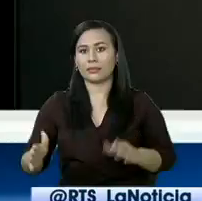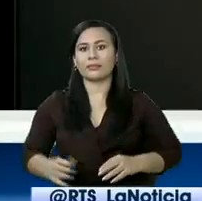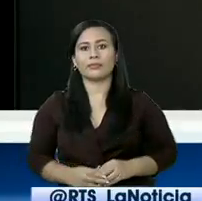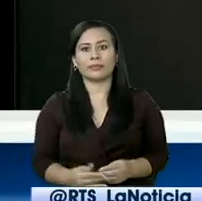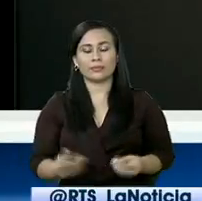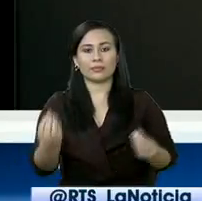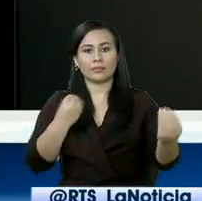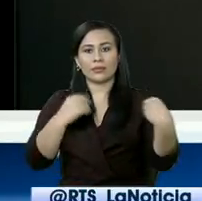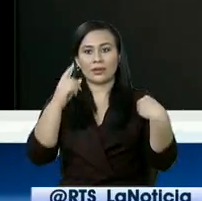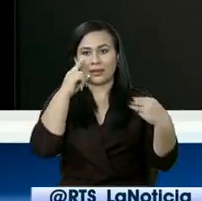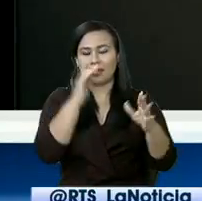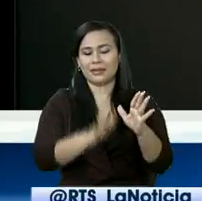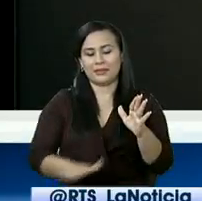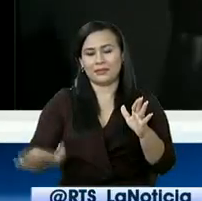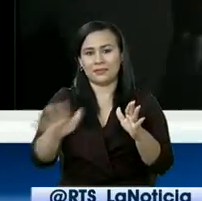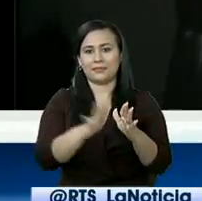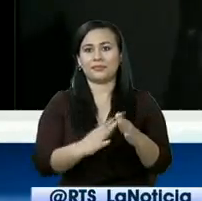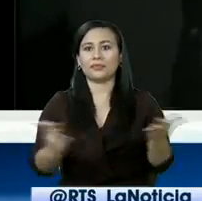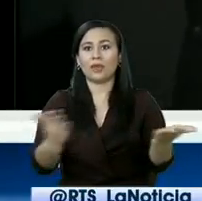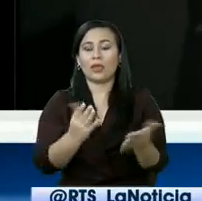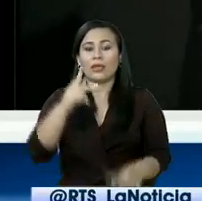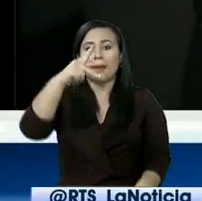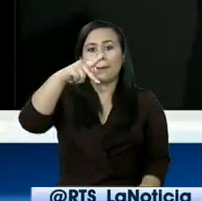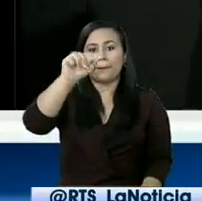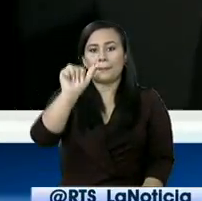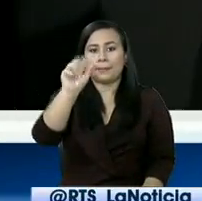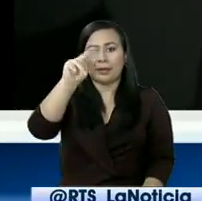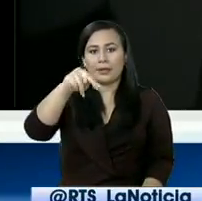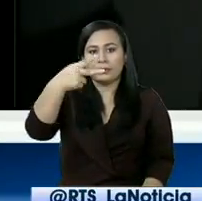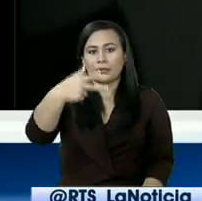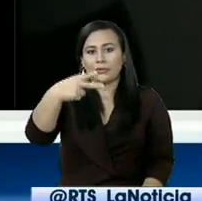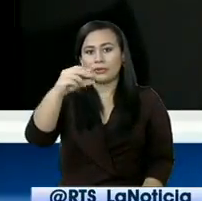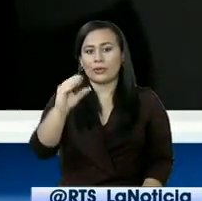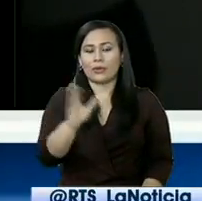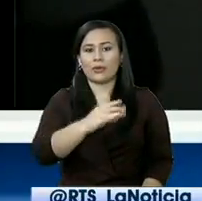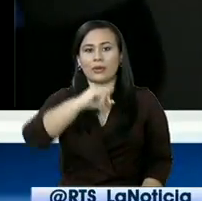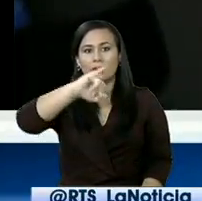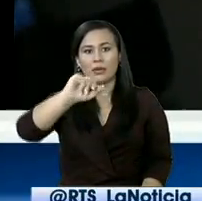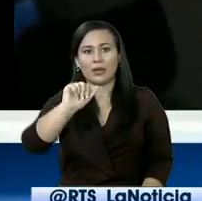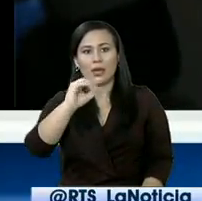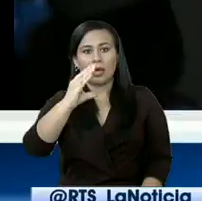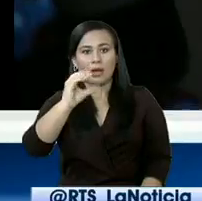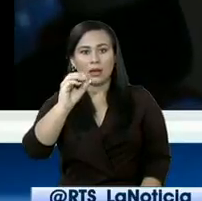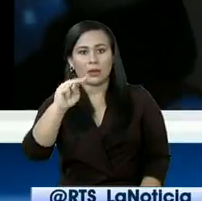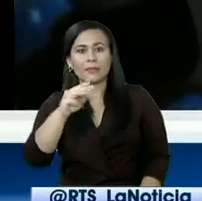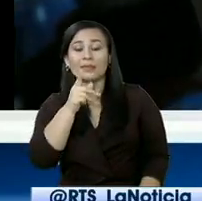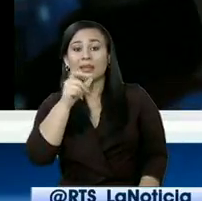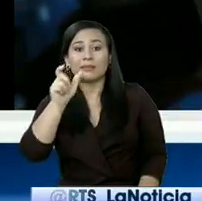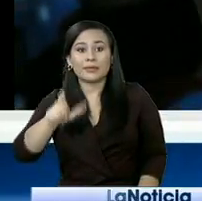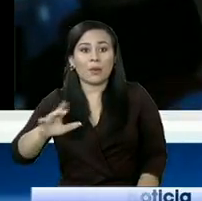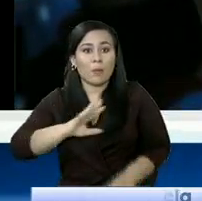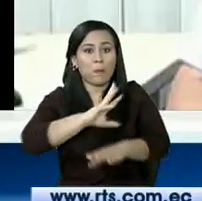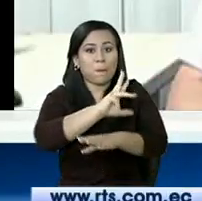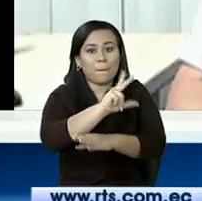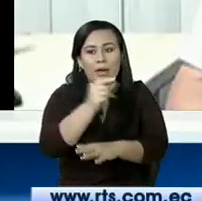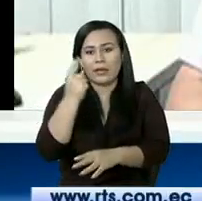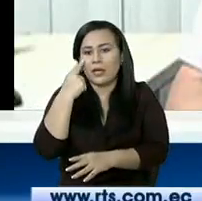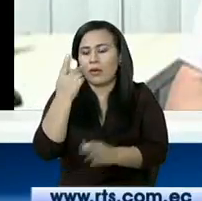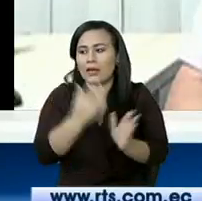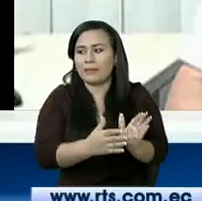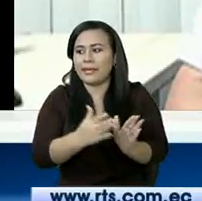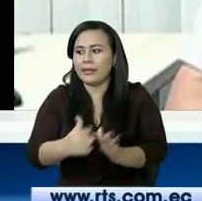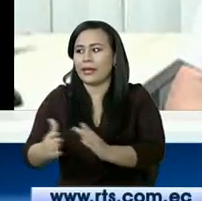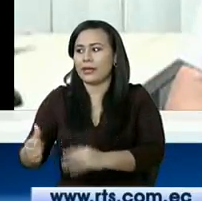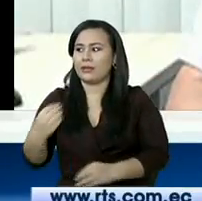cuando llegaron al destino en el sector de pantoja como dos sujetos en moto lo interceptaron y le robaron su dinero sustrayéndole a la cantidad de